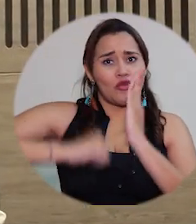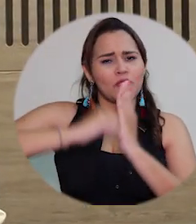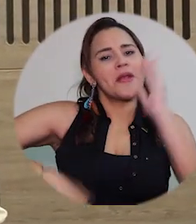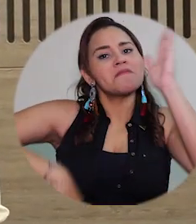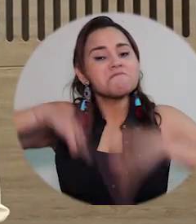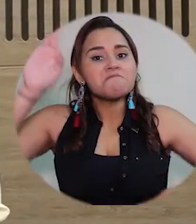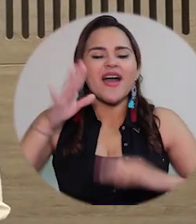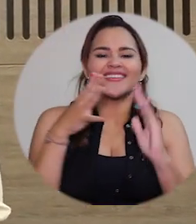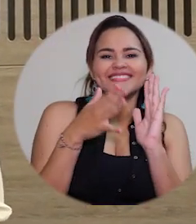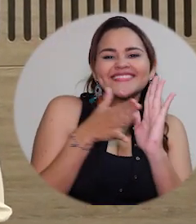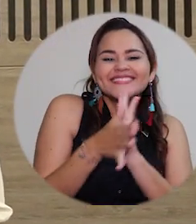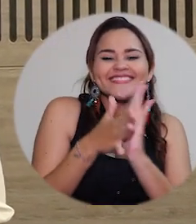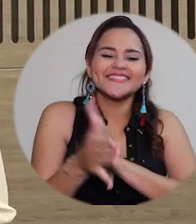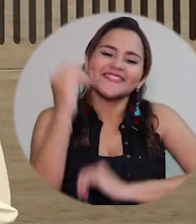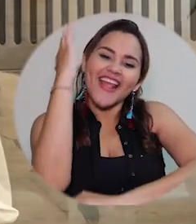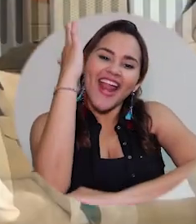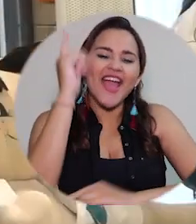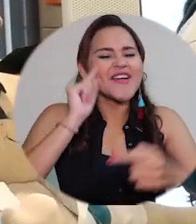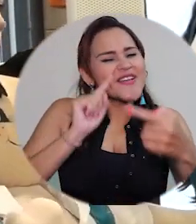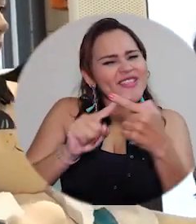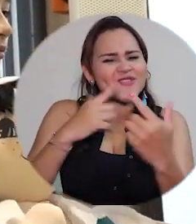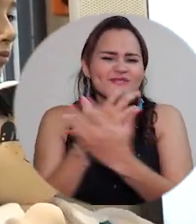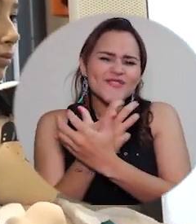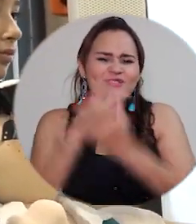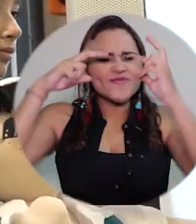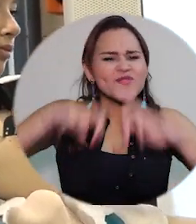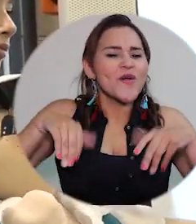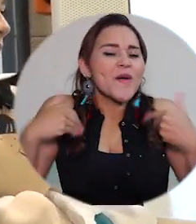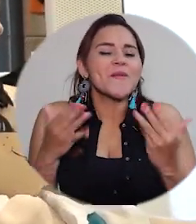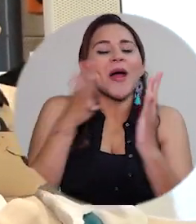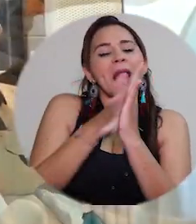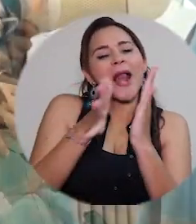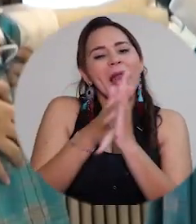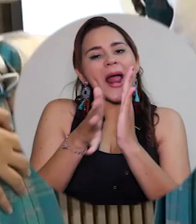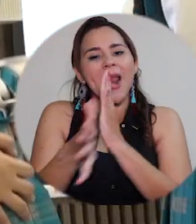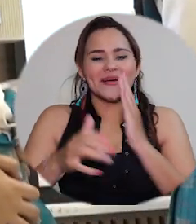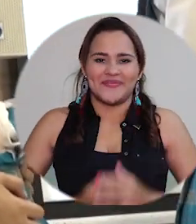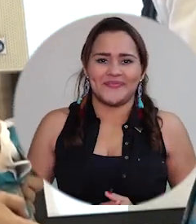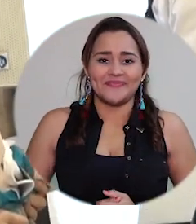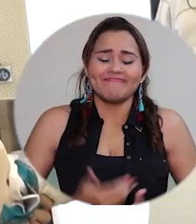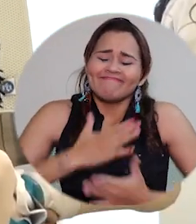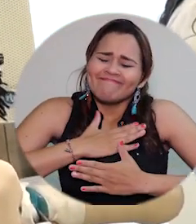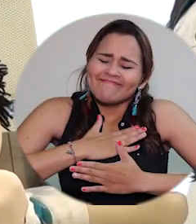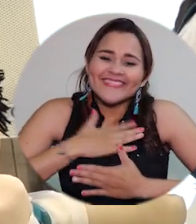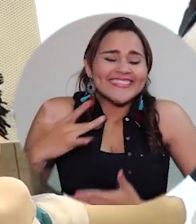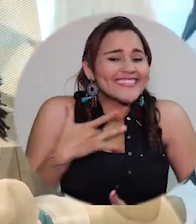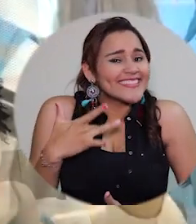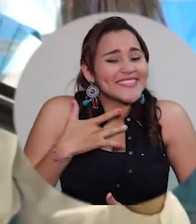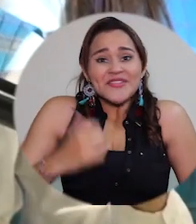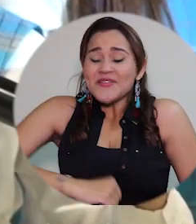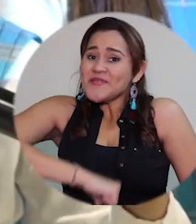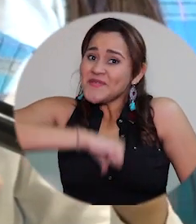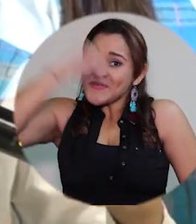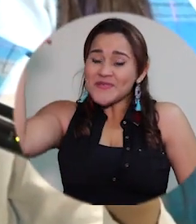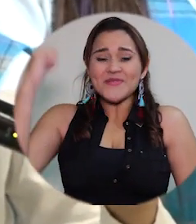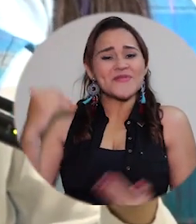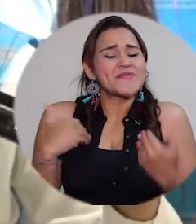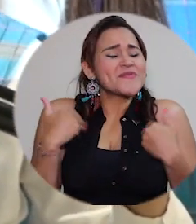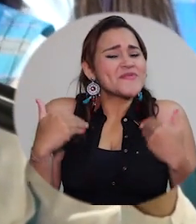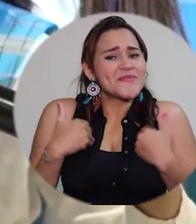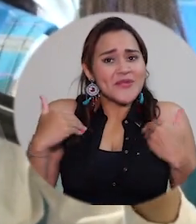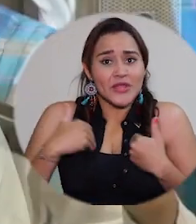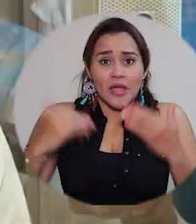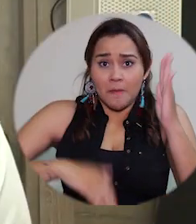expusieron todos los conocimientos que han adquirido desde que decidieron sumergirse en el mundo de la investigación me sentí muy